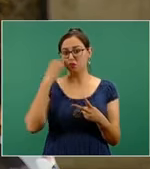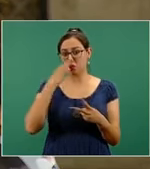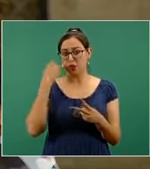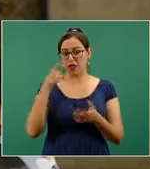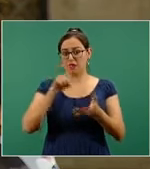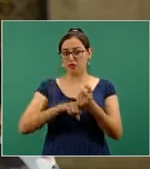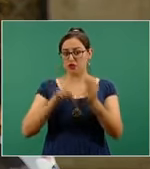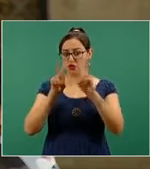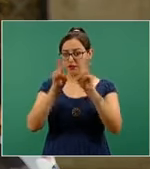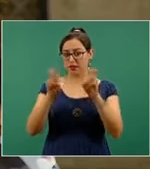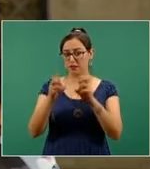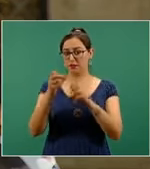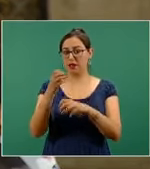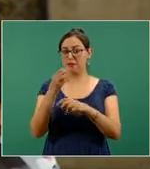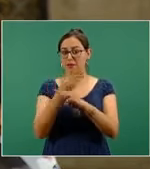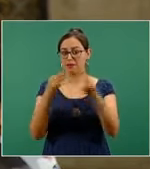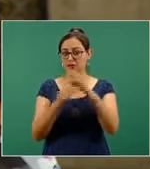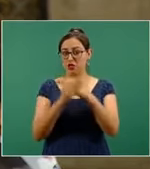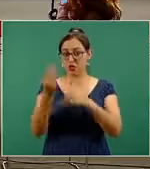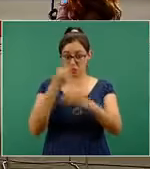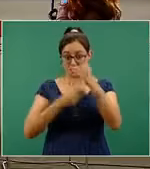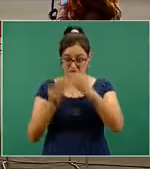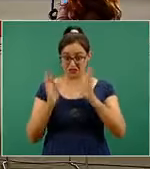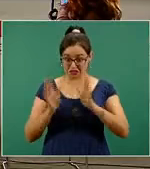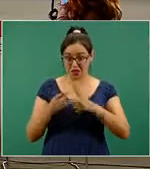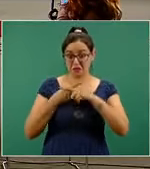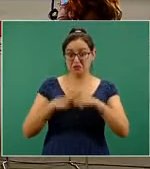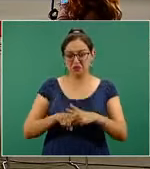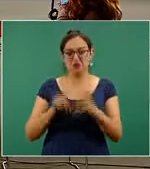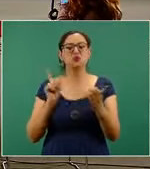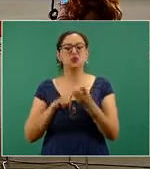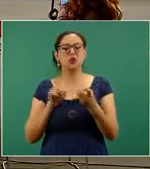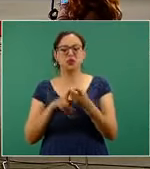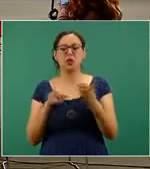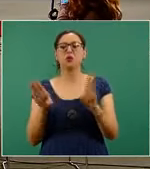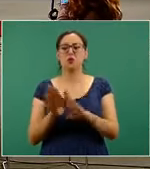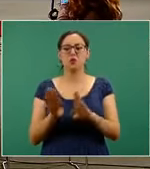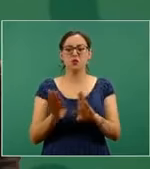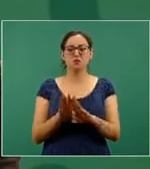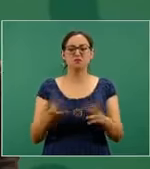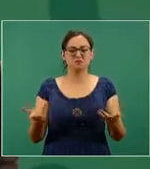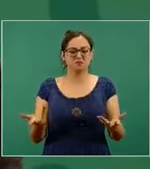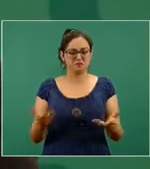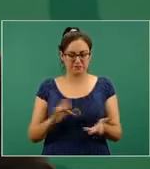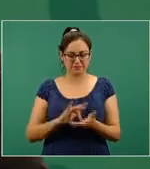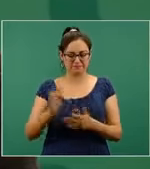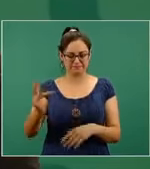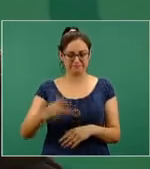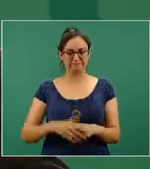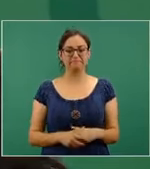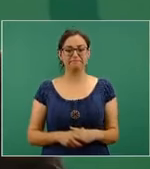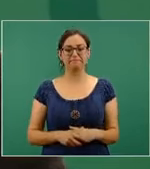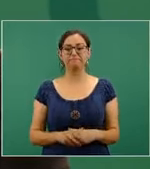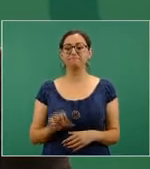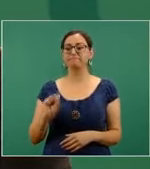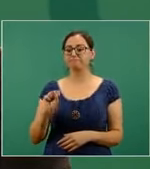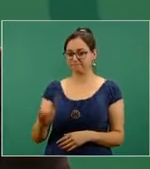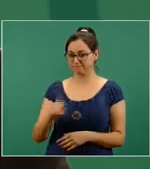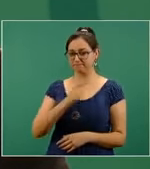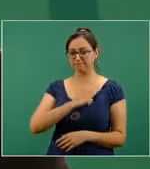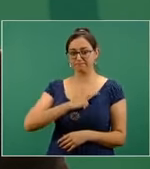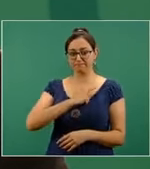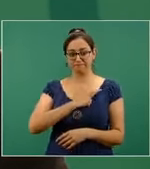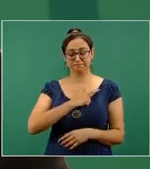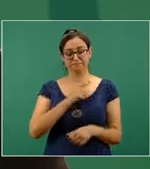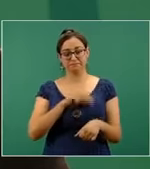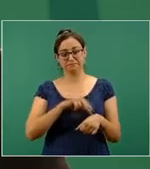algunos resultados, ¿en dónde se está implementando? Gracias. Claro que sí, con mucho gusto. No sé si el doctor Barquera ya